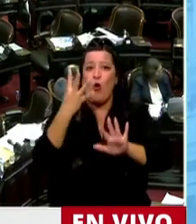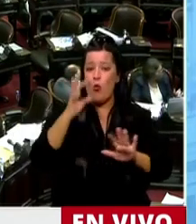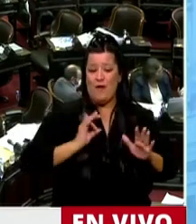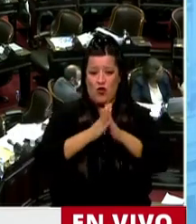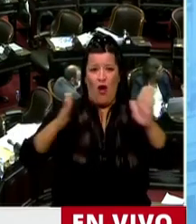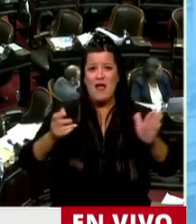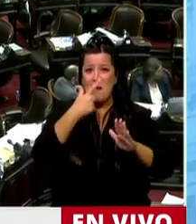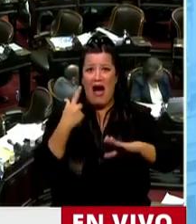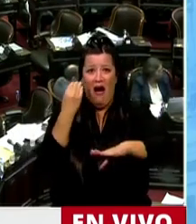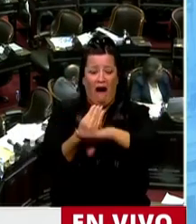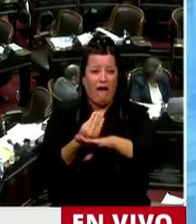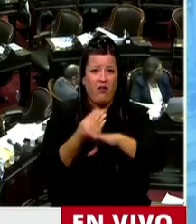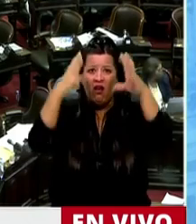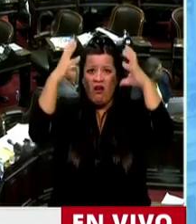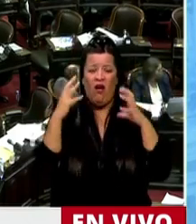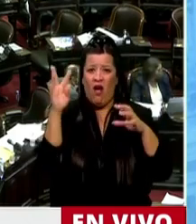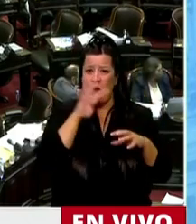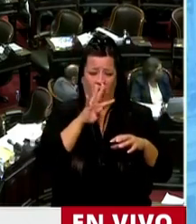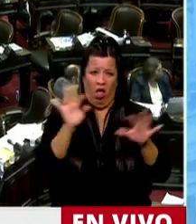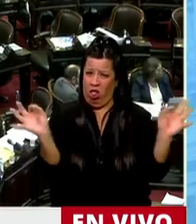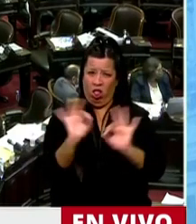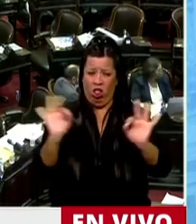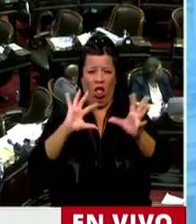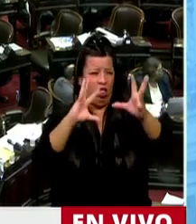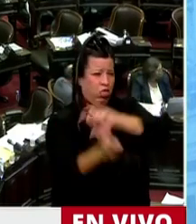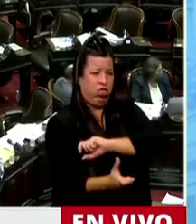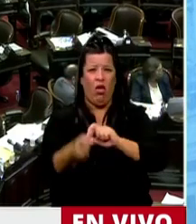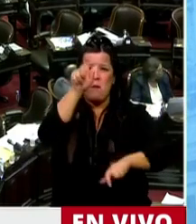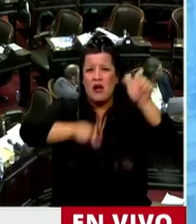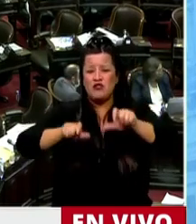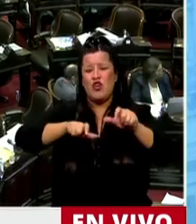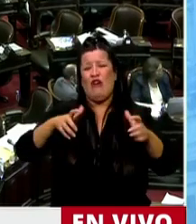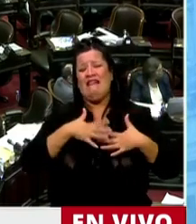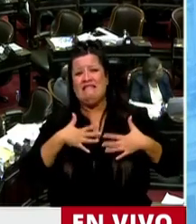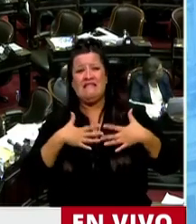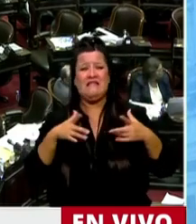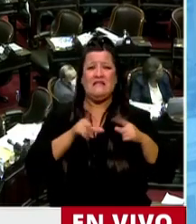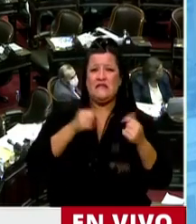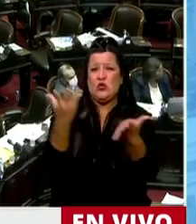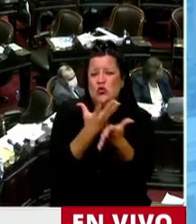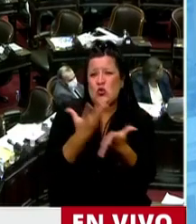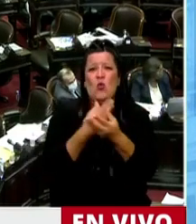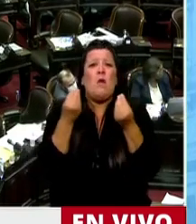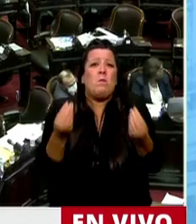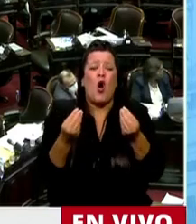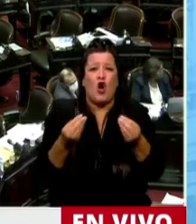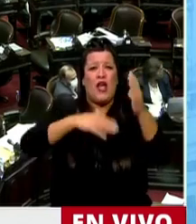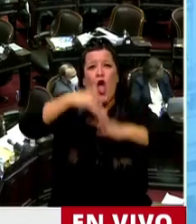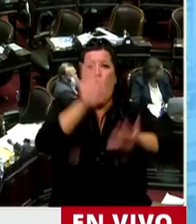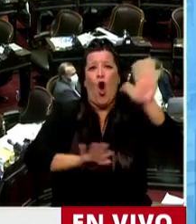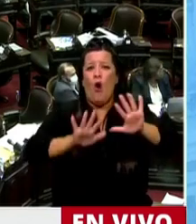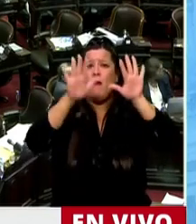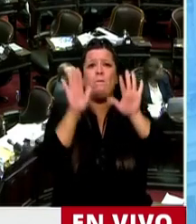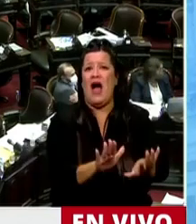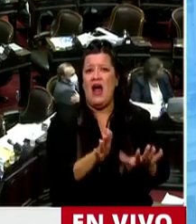gobierno anterior lo único que veíamos era compañeros lamentándose porque se terminaban, porque las obras se